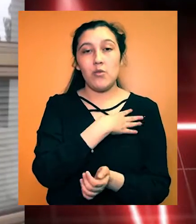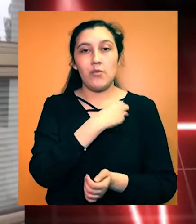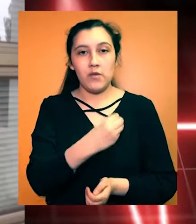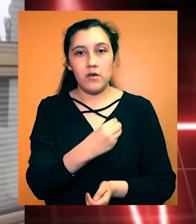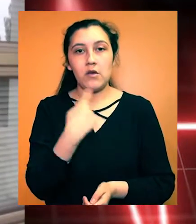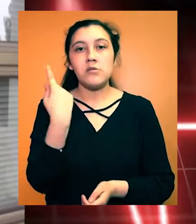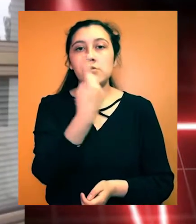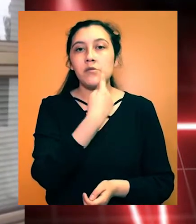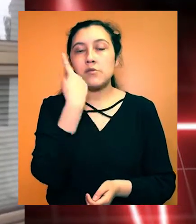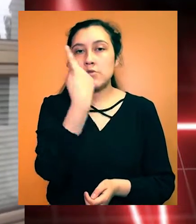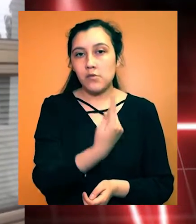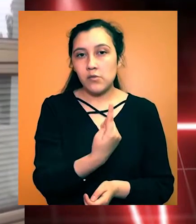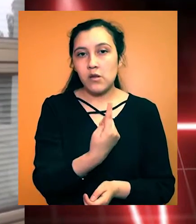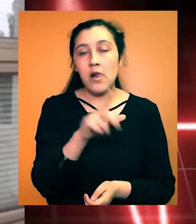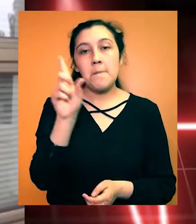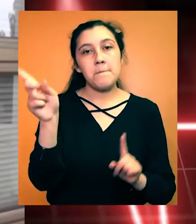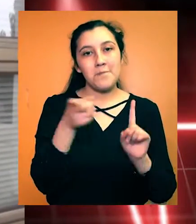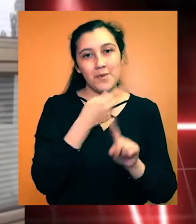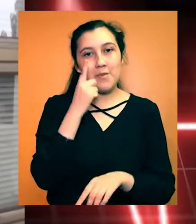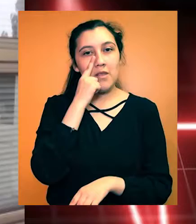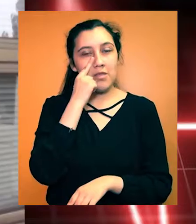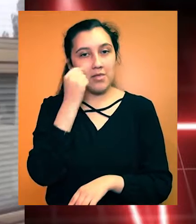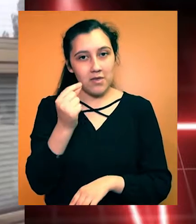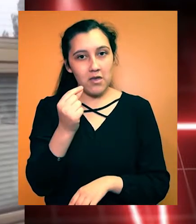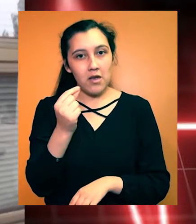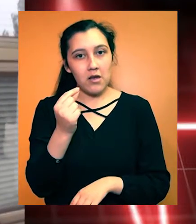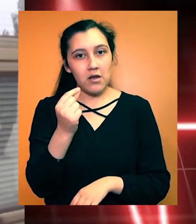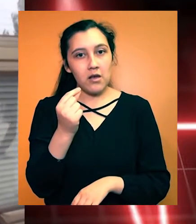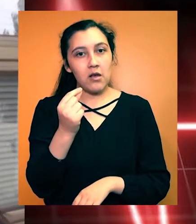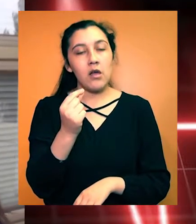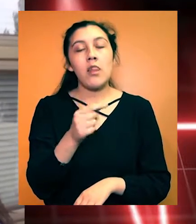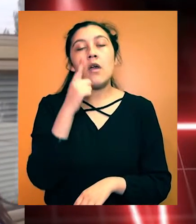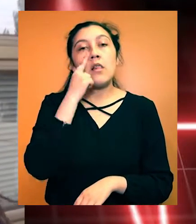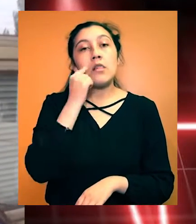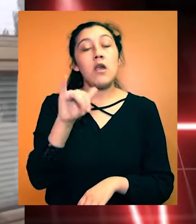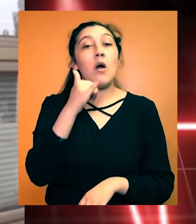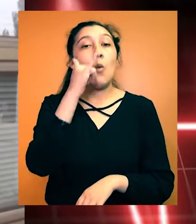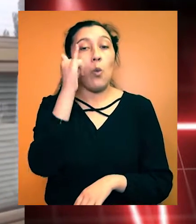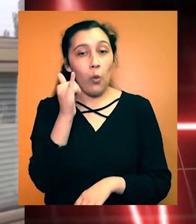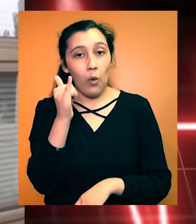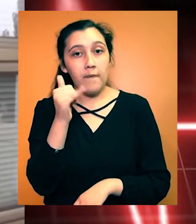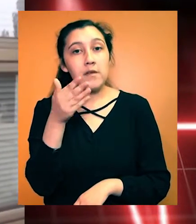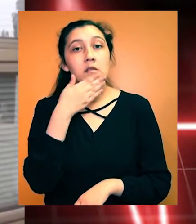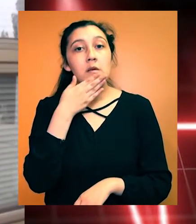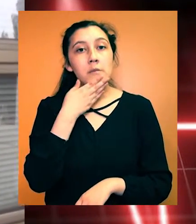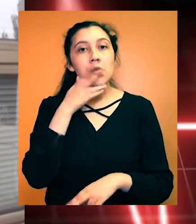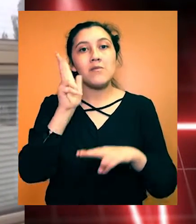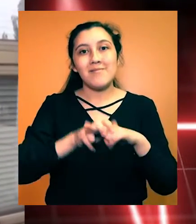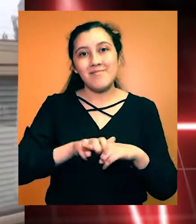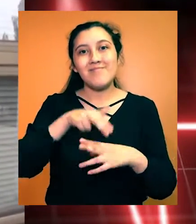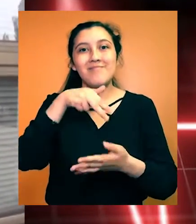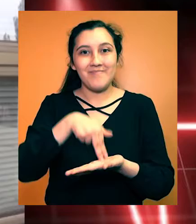estado desde el primer día hasta el día jueves de la semana pasada, que fue la última audiencia donde nos sentamos y nos paramos,